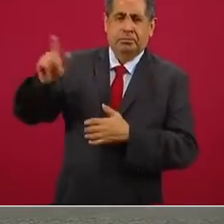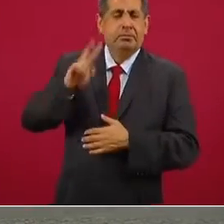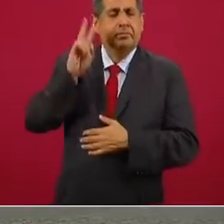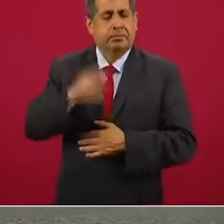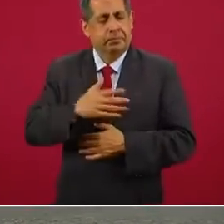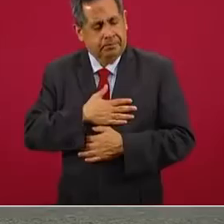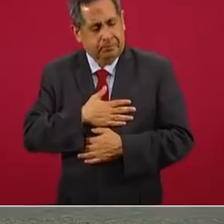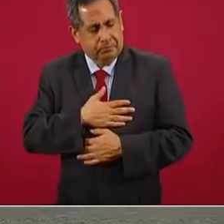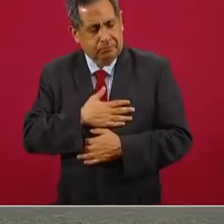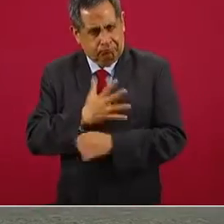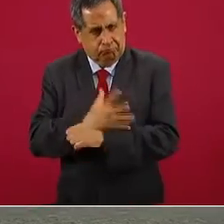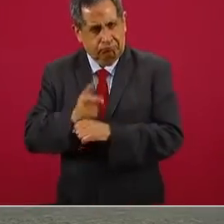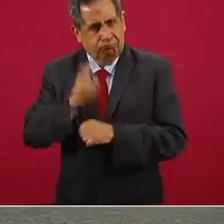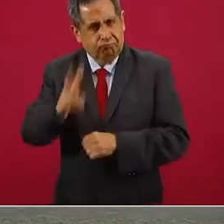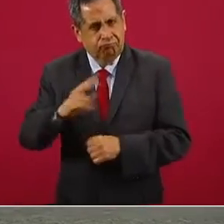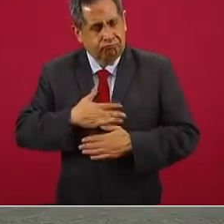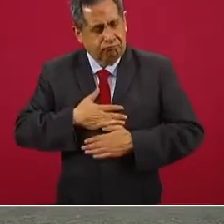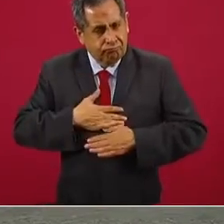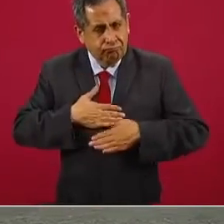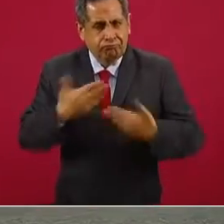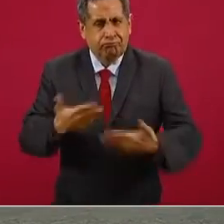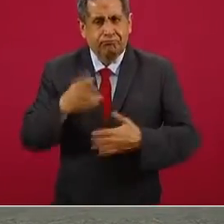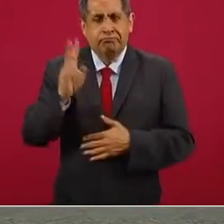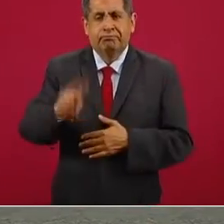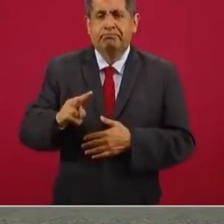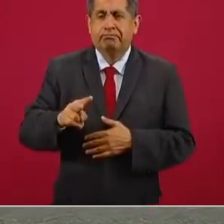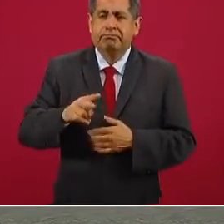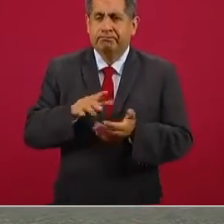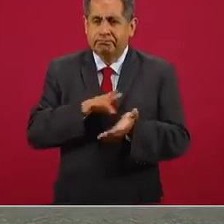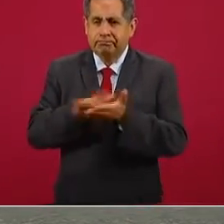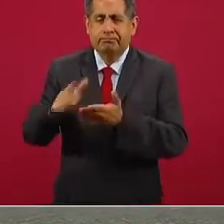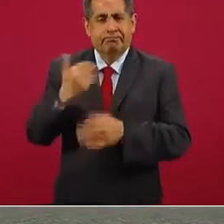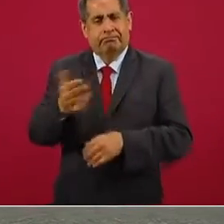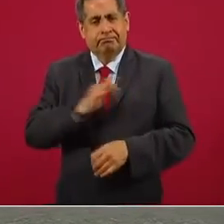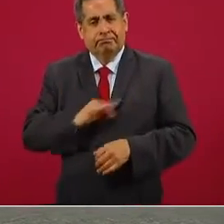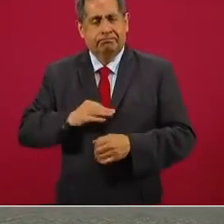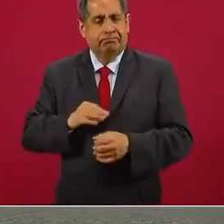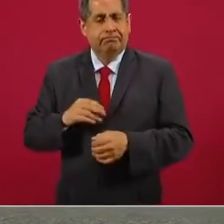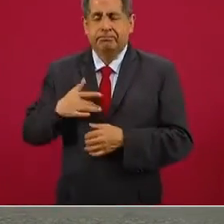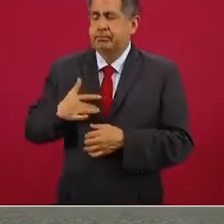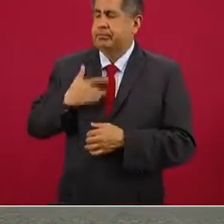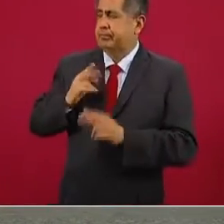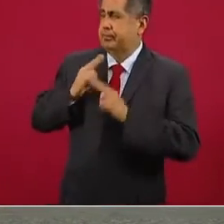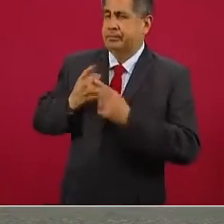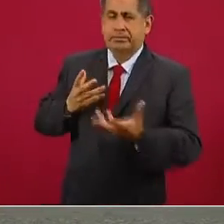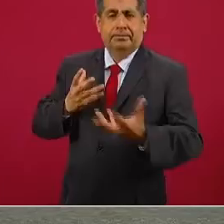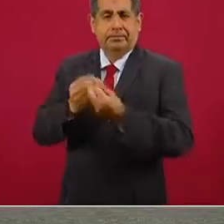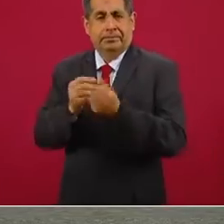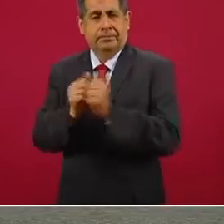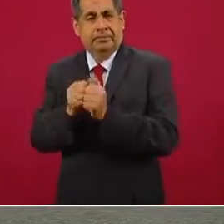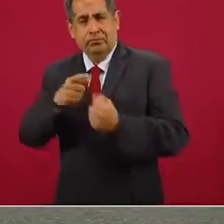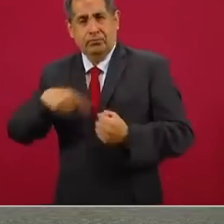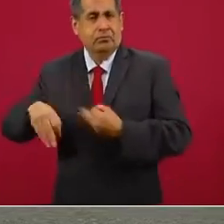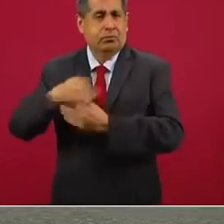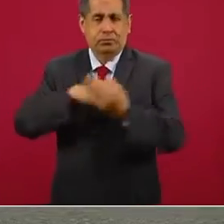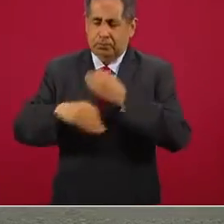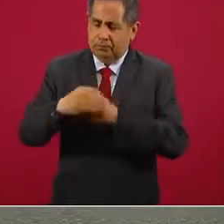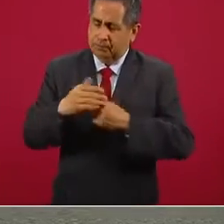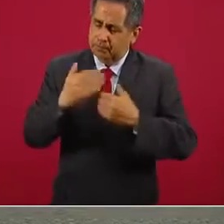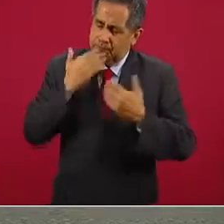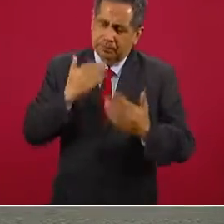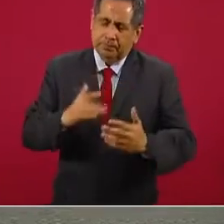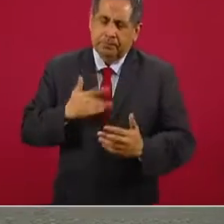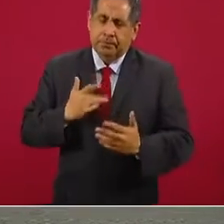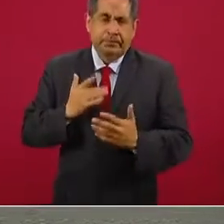sinceras felicitaciones, mi sincero apoyo. Es un honor compartir este día con todos ustedes. Muchas